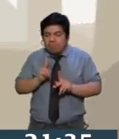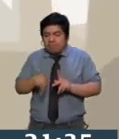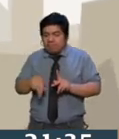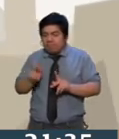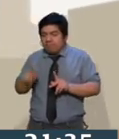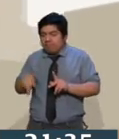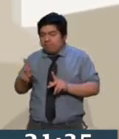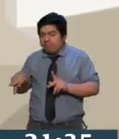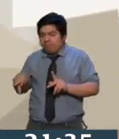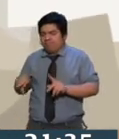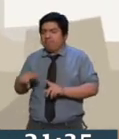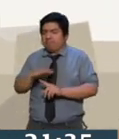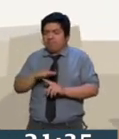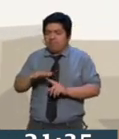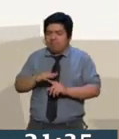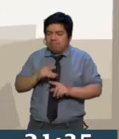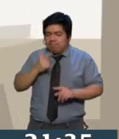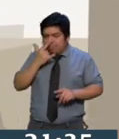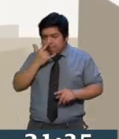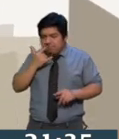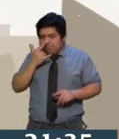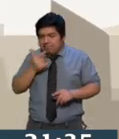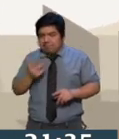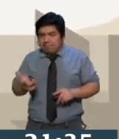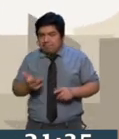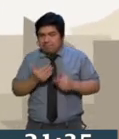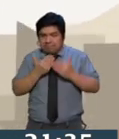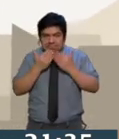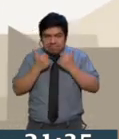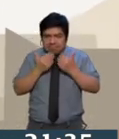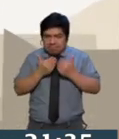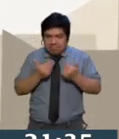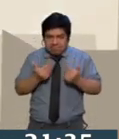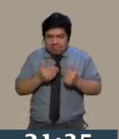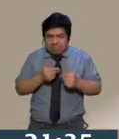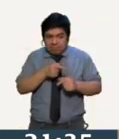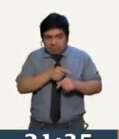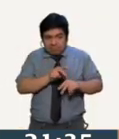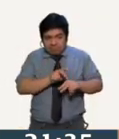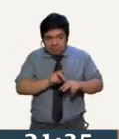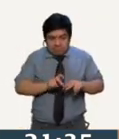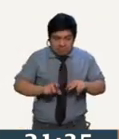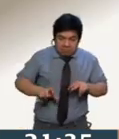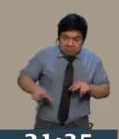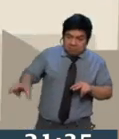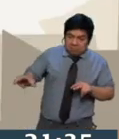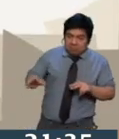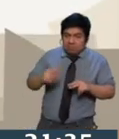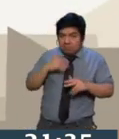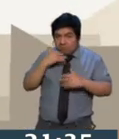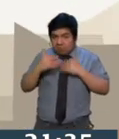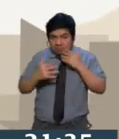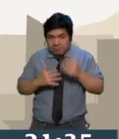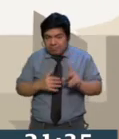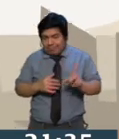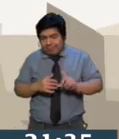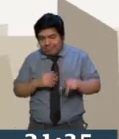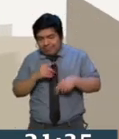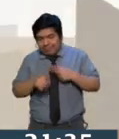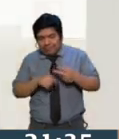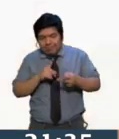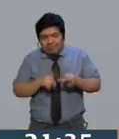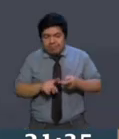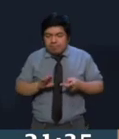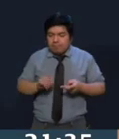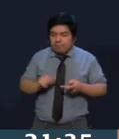forma descontextualizada. En ese sentido, no se descarriló este vagón por la corrupción, no se descarriló por el